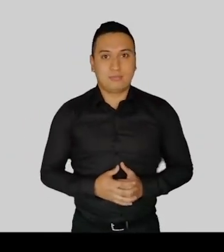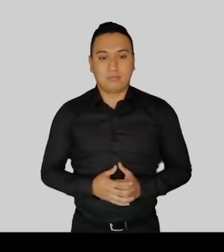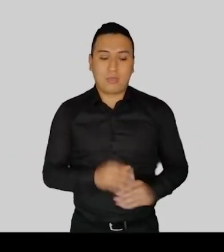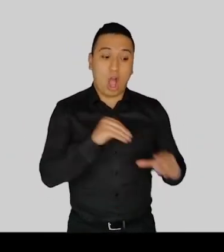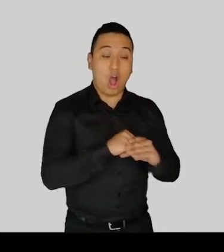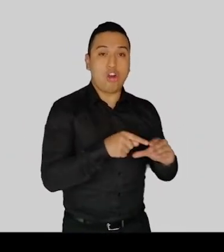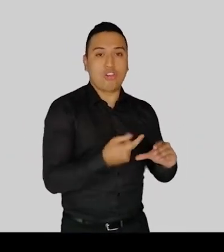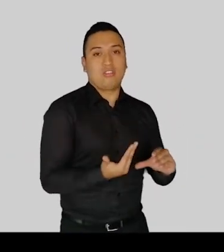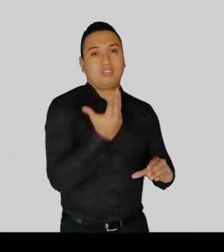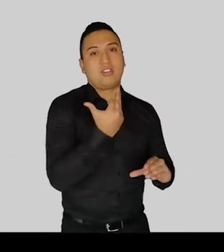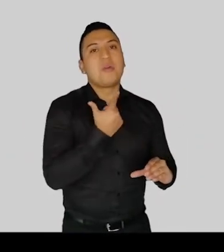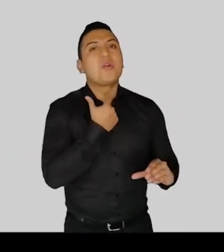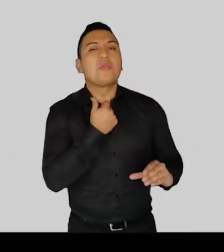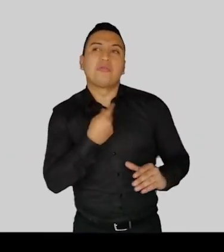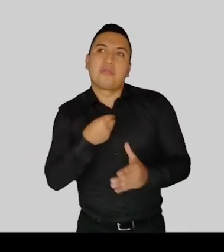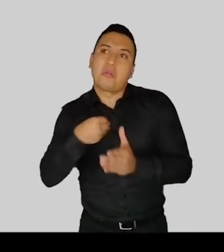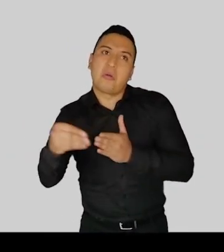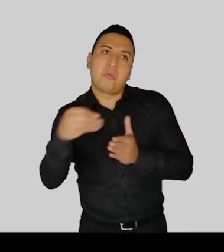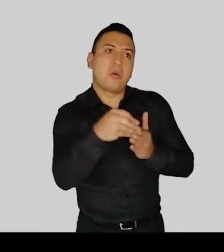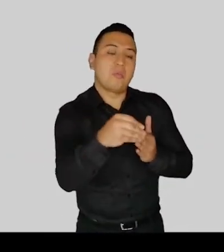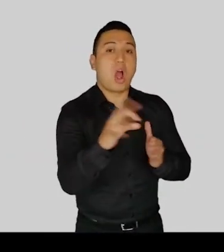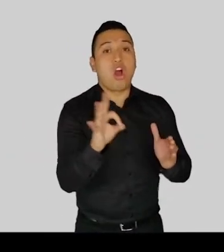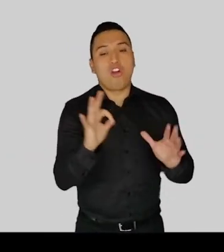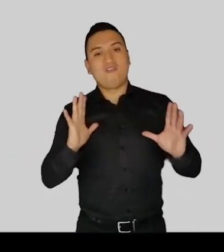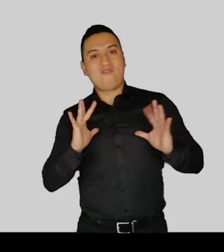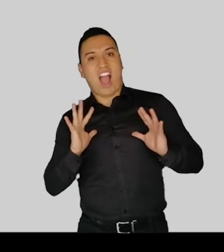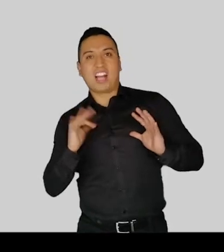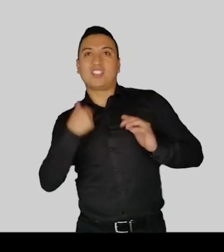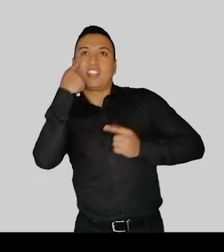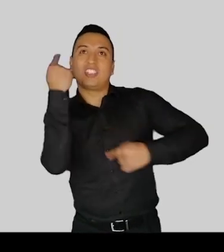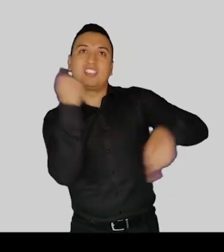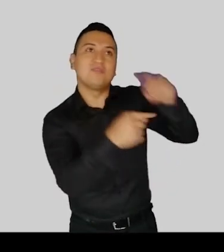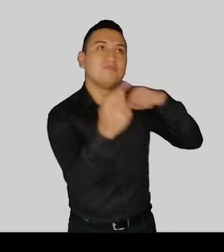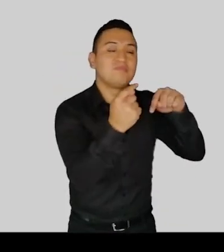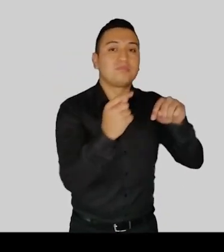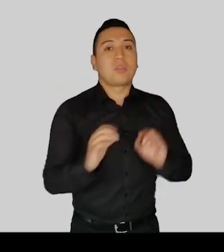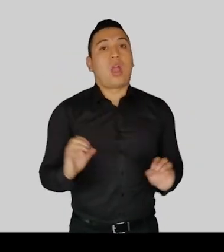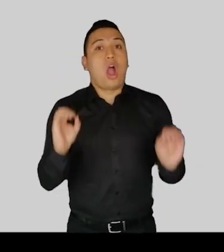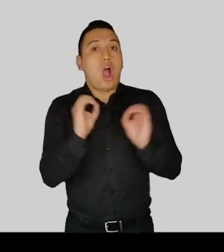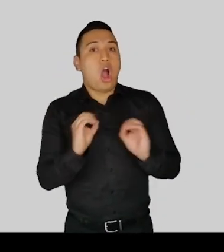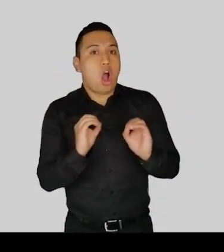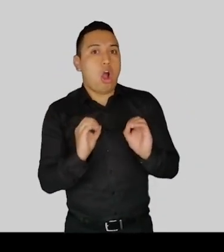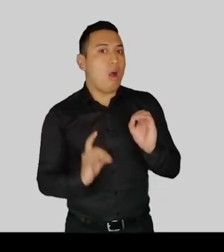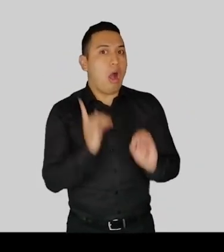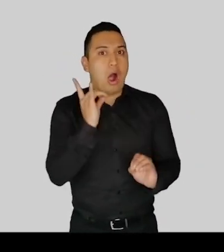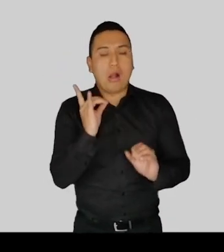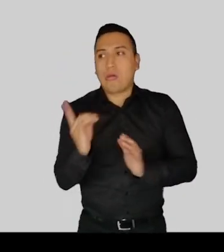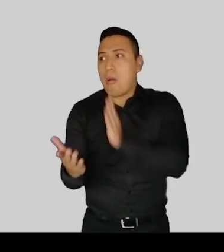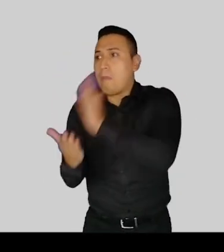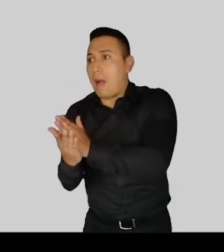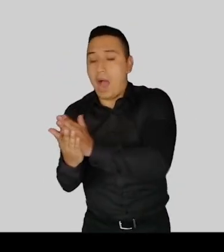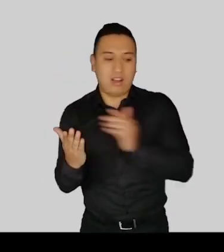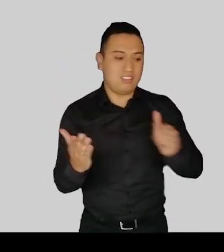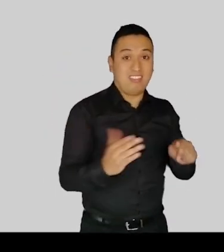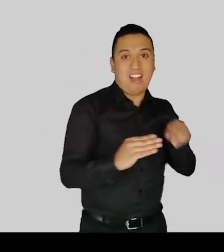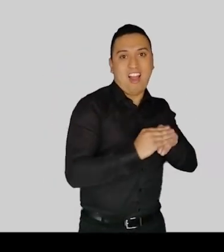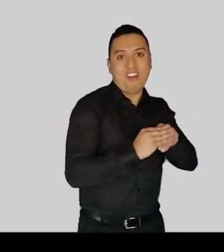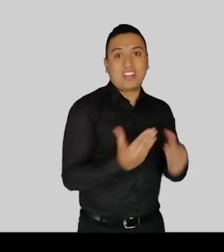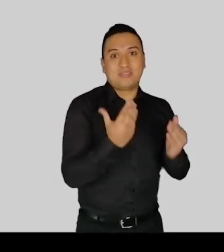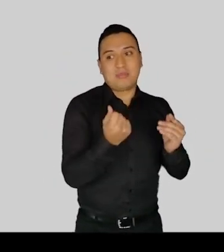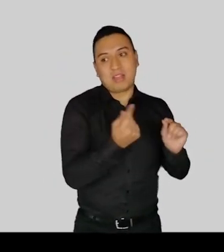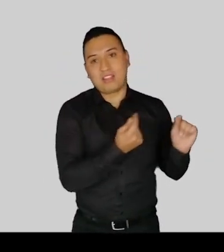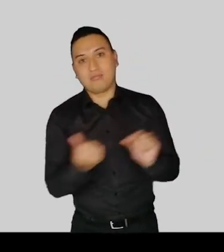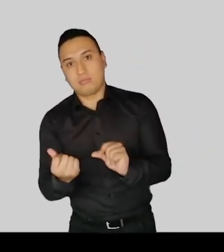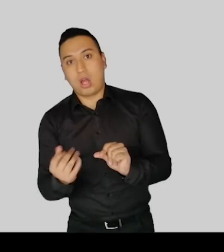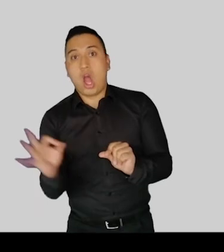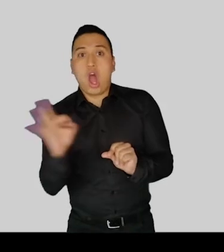darse gustos o algunos deseos como las vacaciones contar con un fondo de emergencia cuando la vida